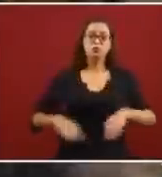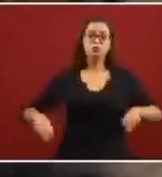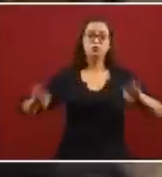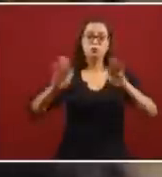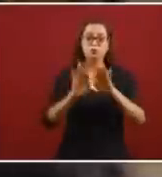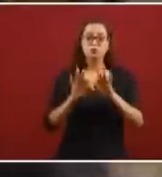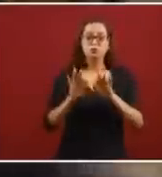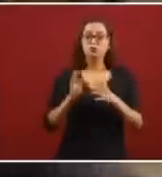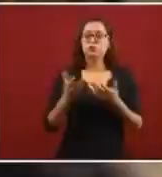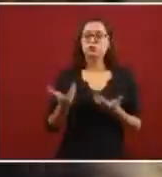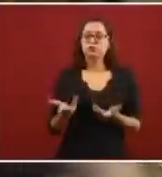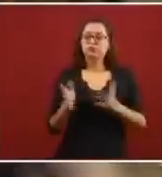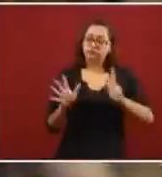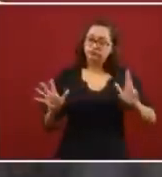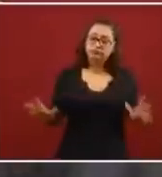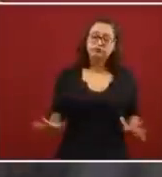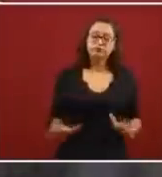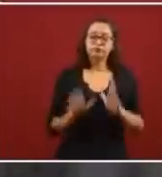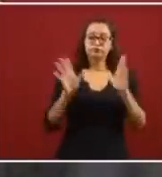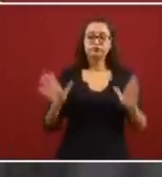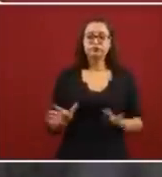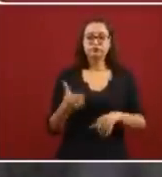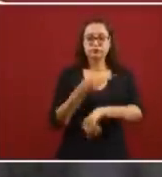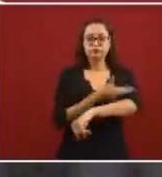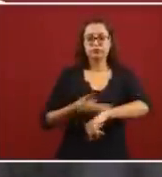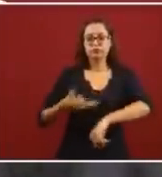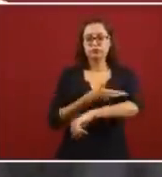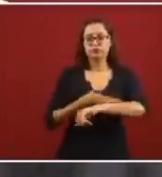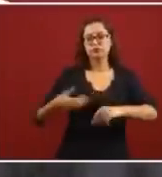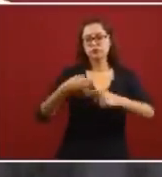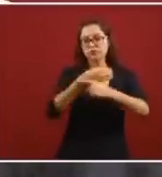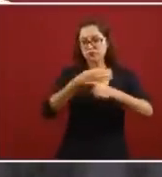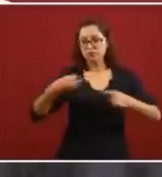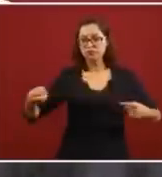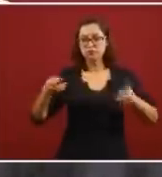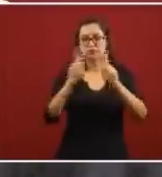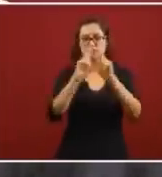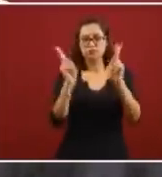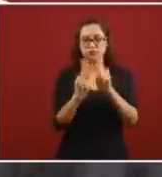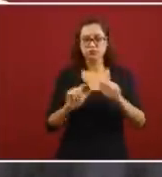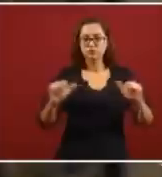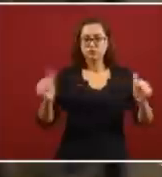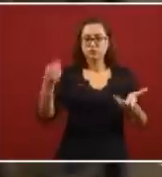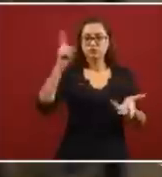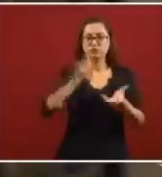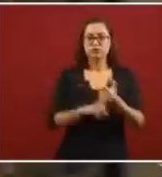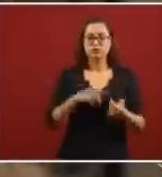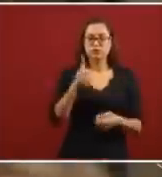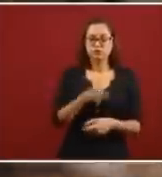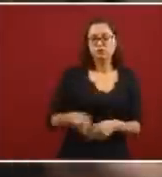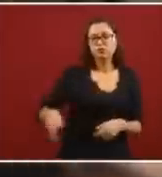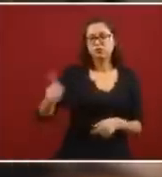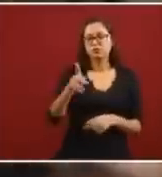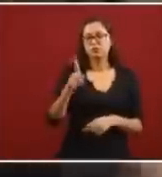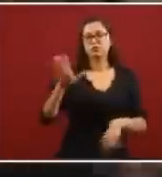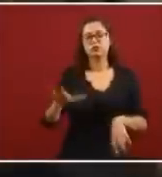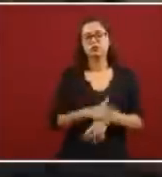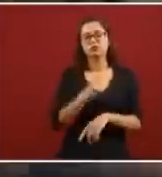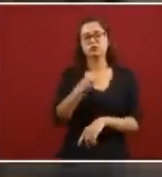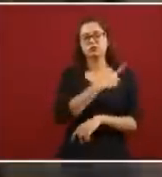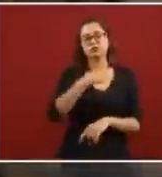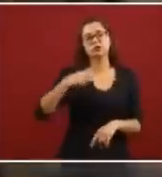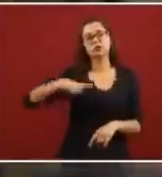conmovedor. Esto no lo hace el presidente con cualquiera. Eso quiere decir que Nuria Fernández es alguien muy